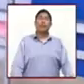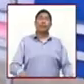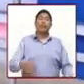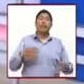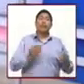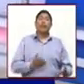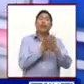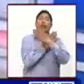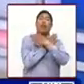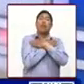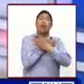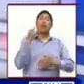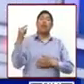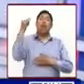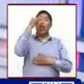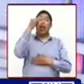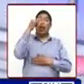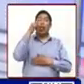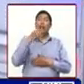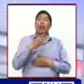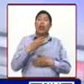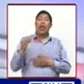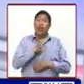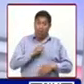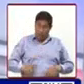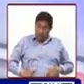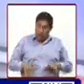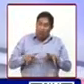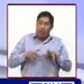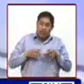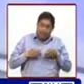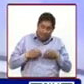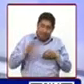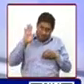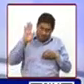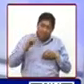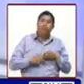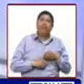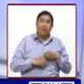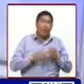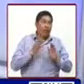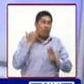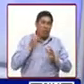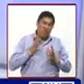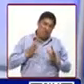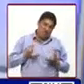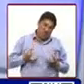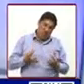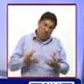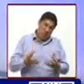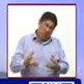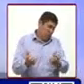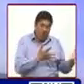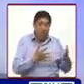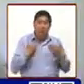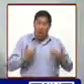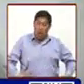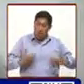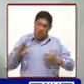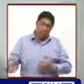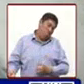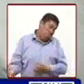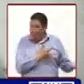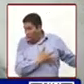Mercedario y la polémica. La alcaldía del Alto asume acciones luego de la demolición y las exhumaciones de cuerpos en el lugar.